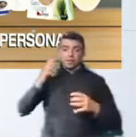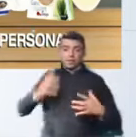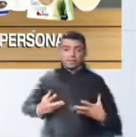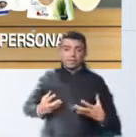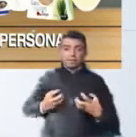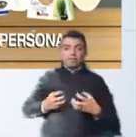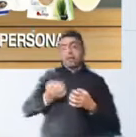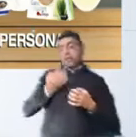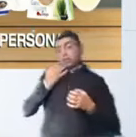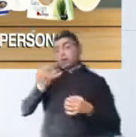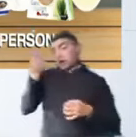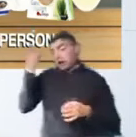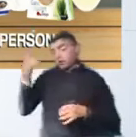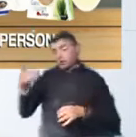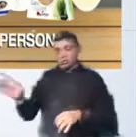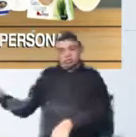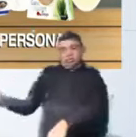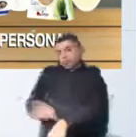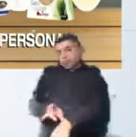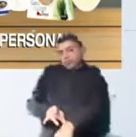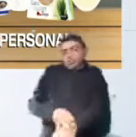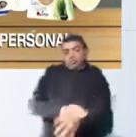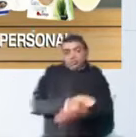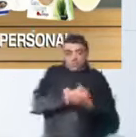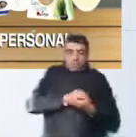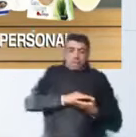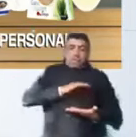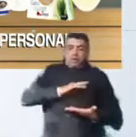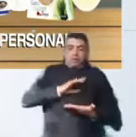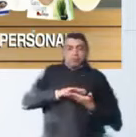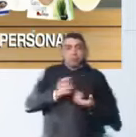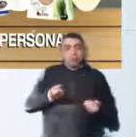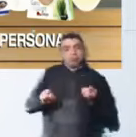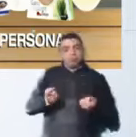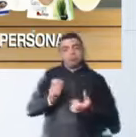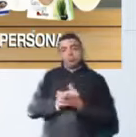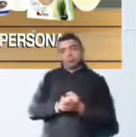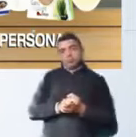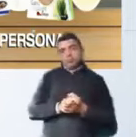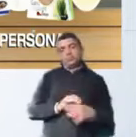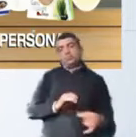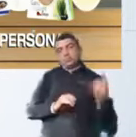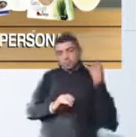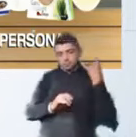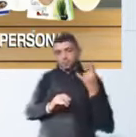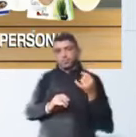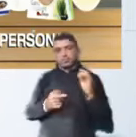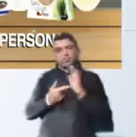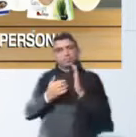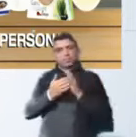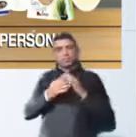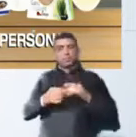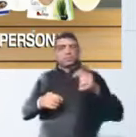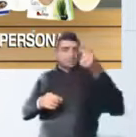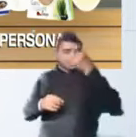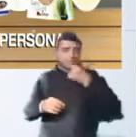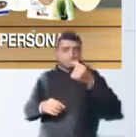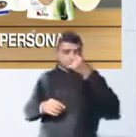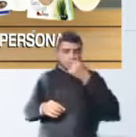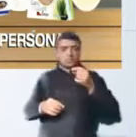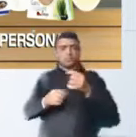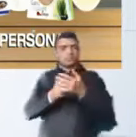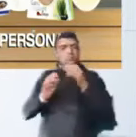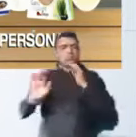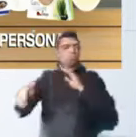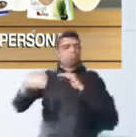caso, evolucione. Tiene menos posibilidades de que se convierta en una neumonía y tiene menos posibilidades de